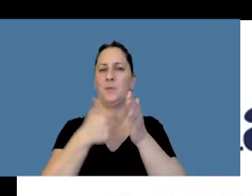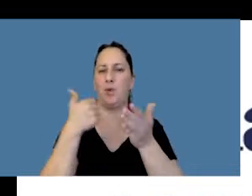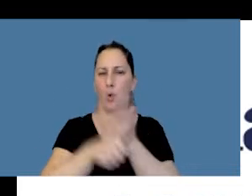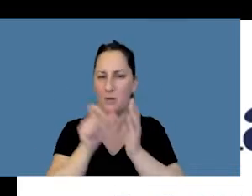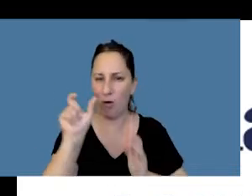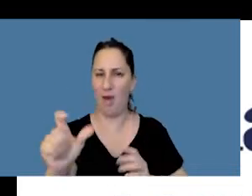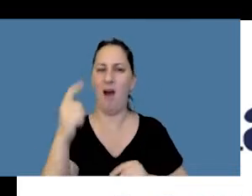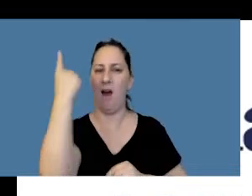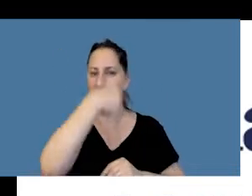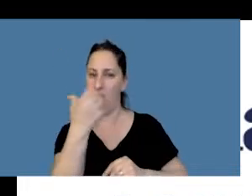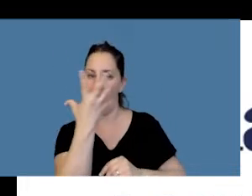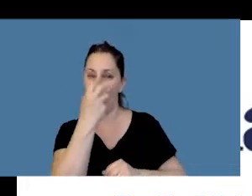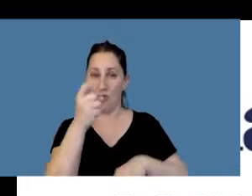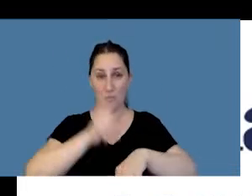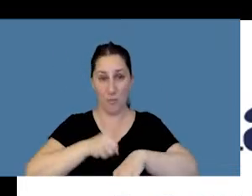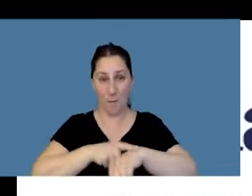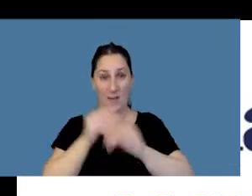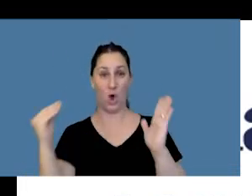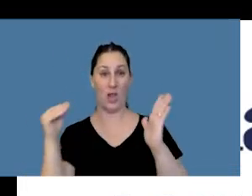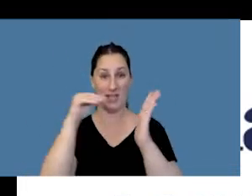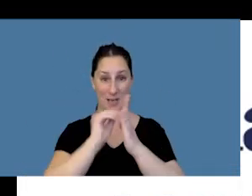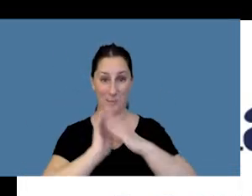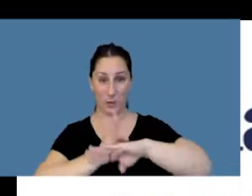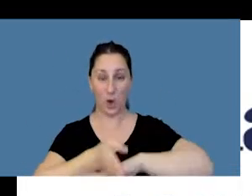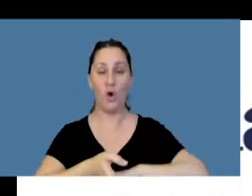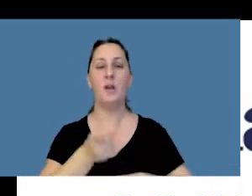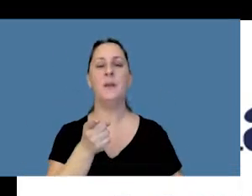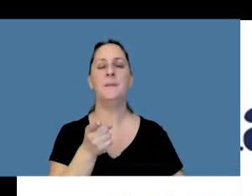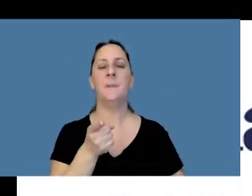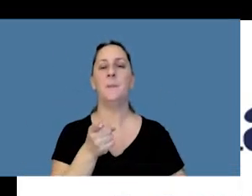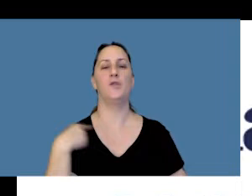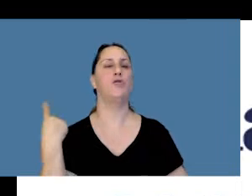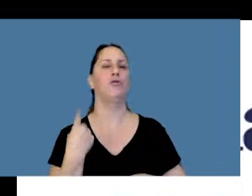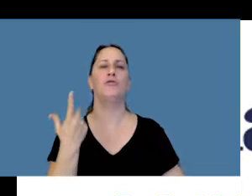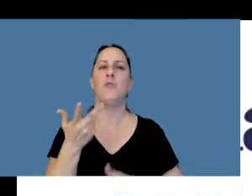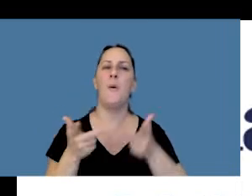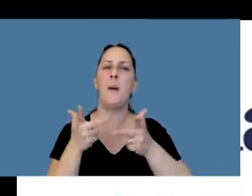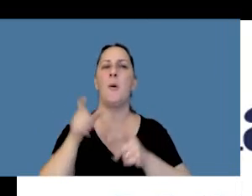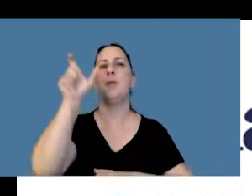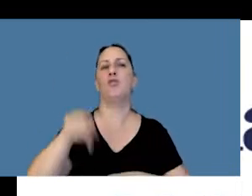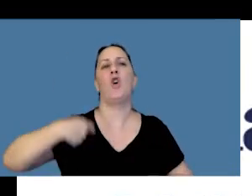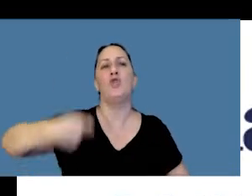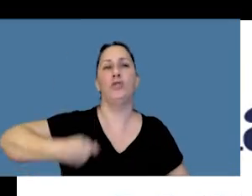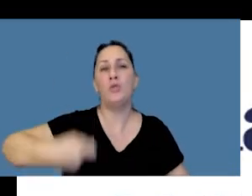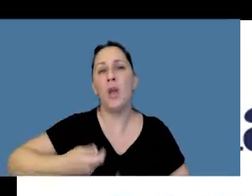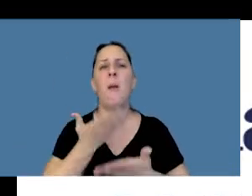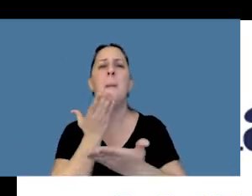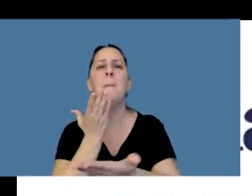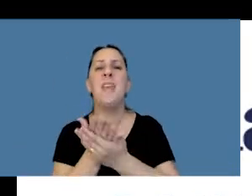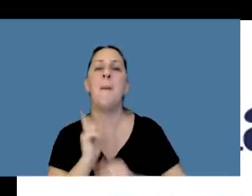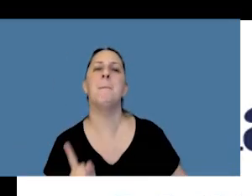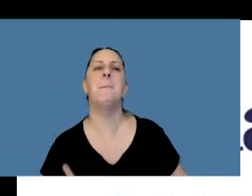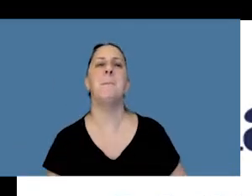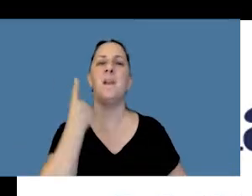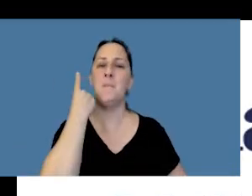que se hacen al momento de la inscripción, cuando estamos hablando de contribuyentes que piden por primera vez